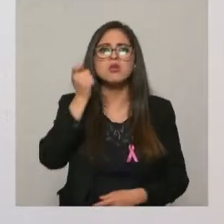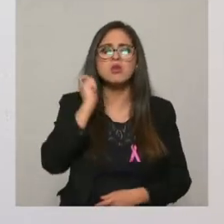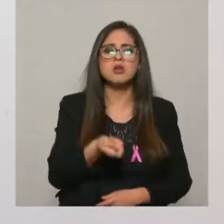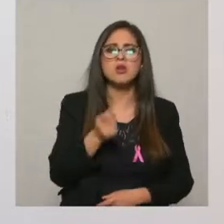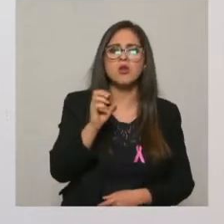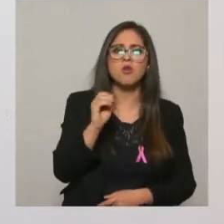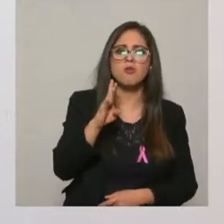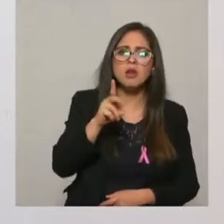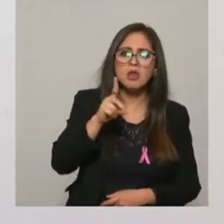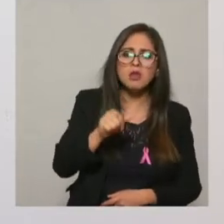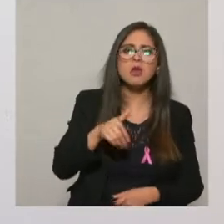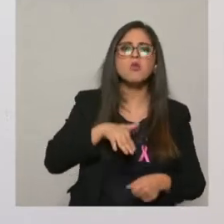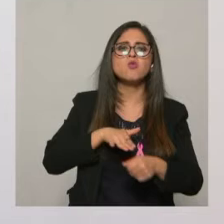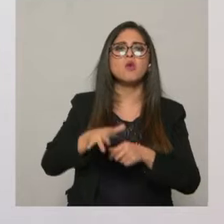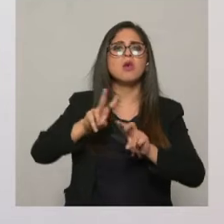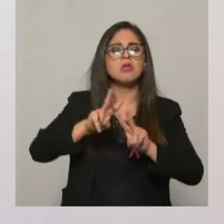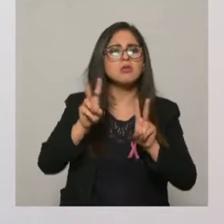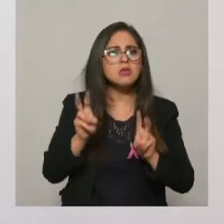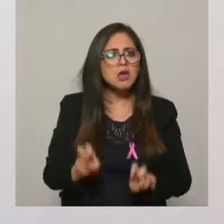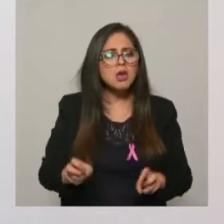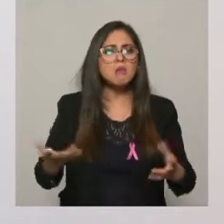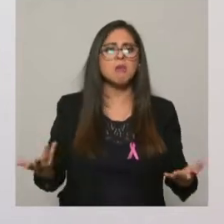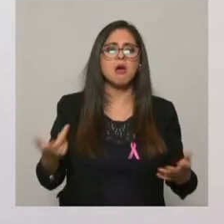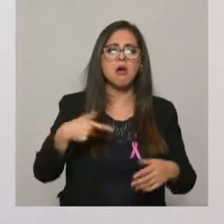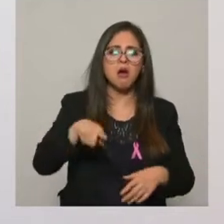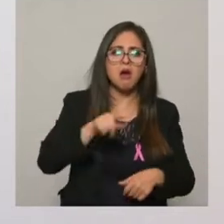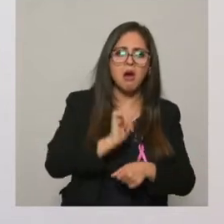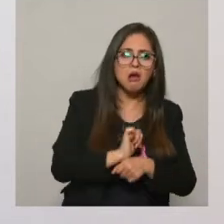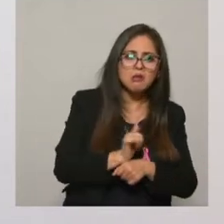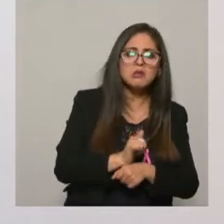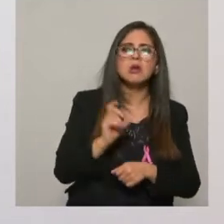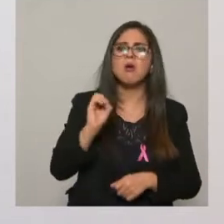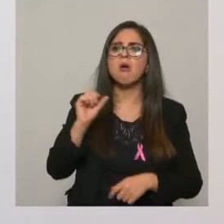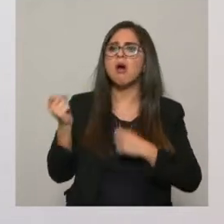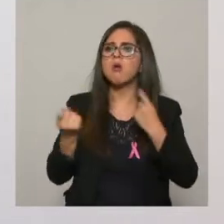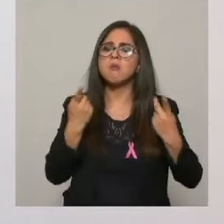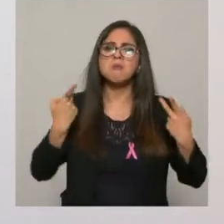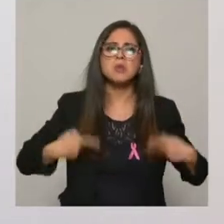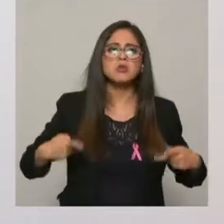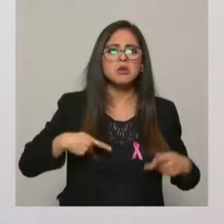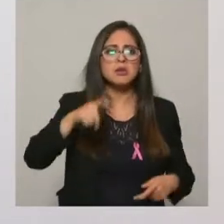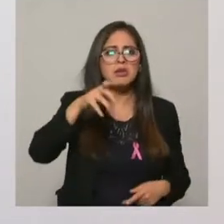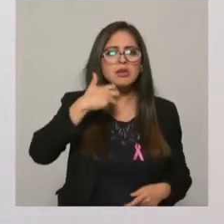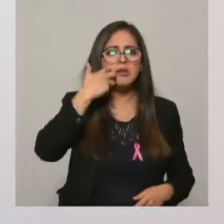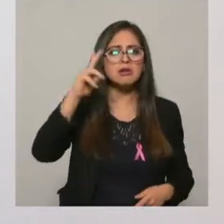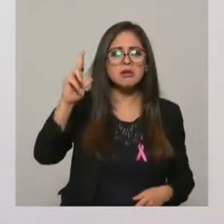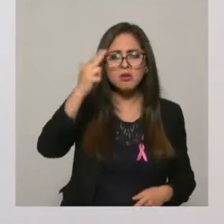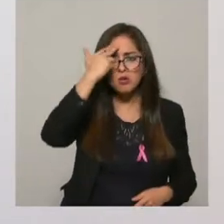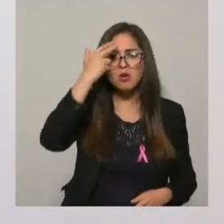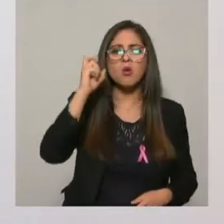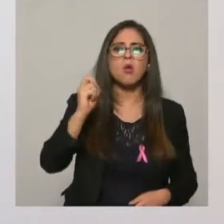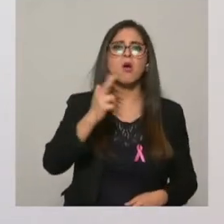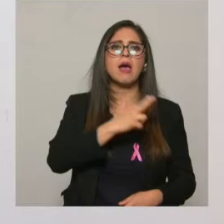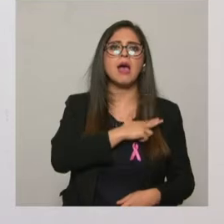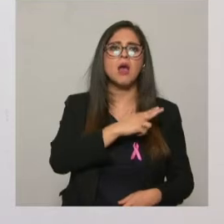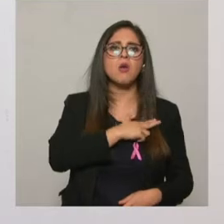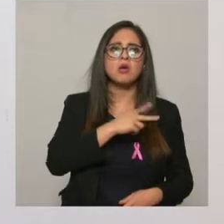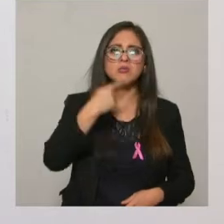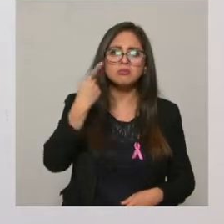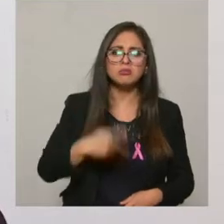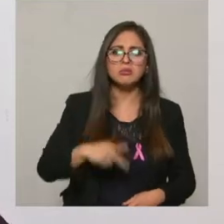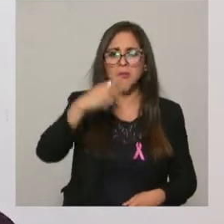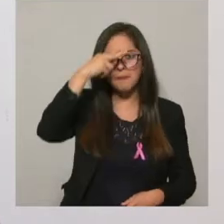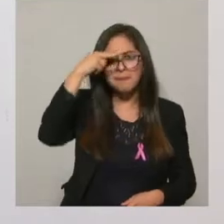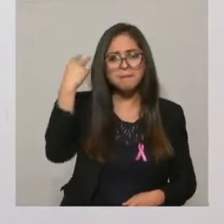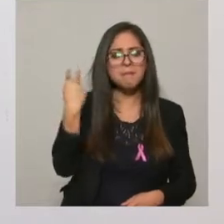un tema o algunos artistas o algunas celebridades que querían recordar, o héroes patrios, por supuesto.